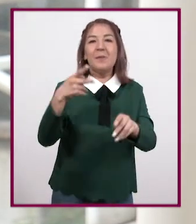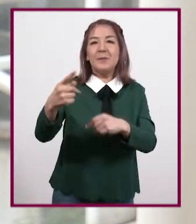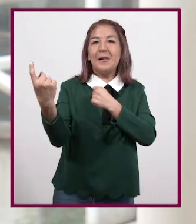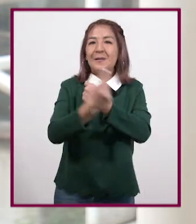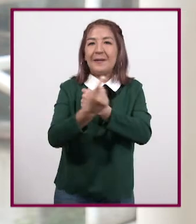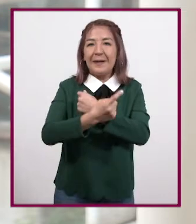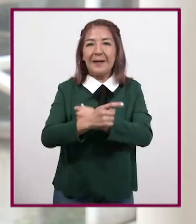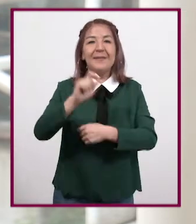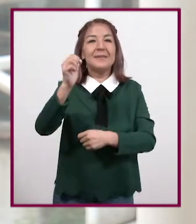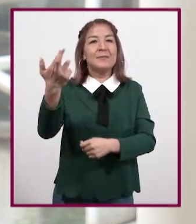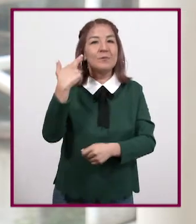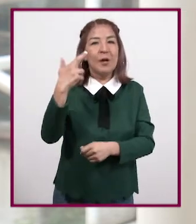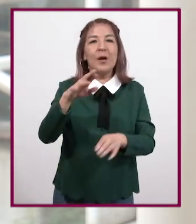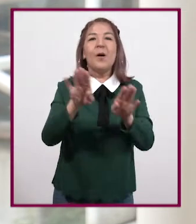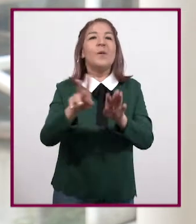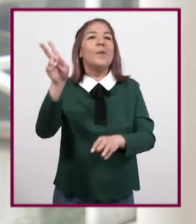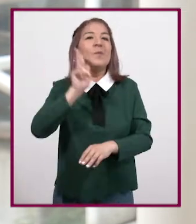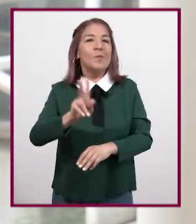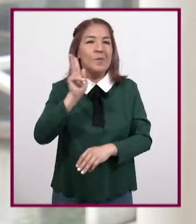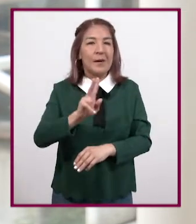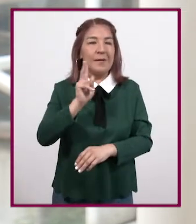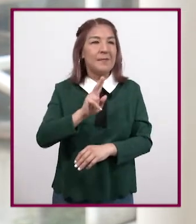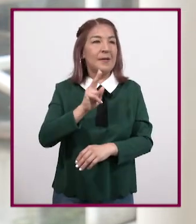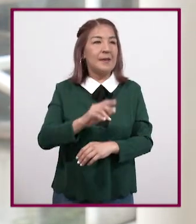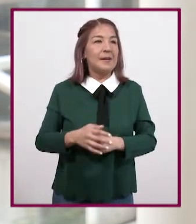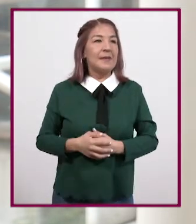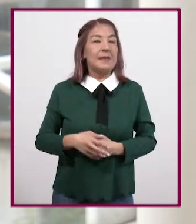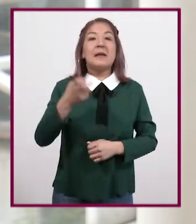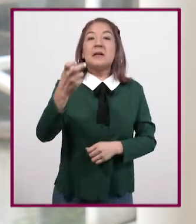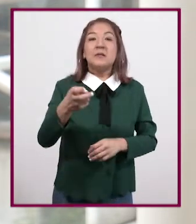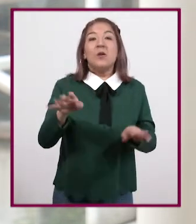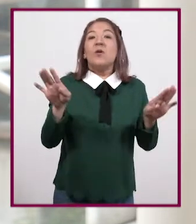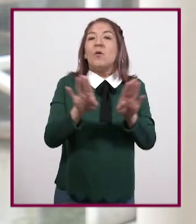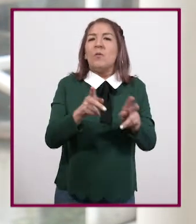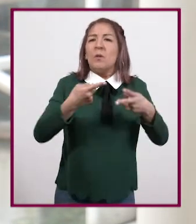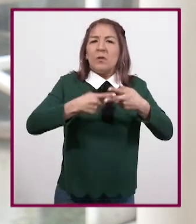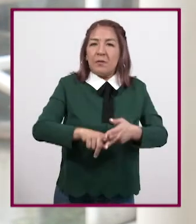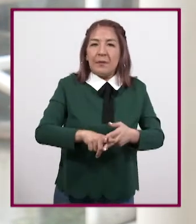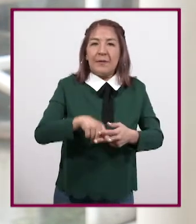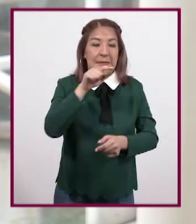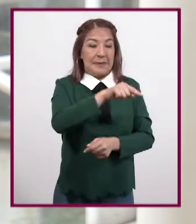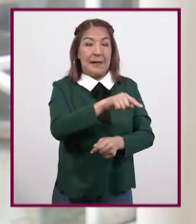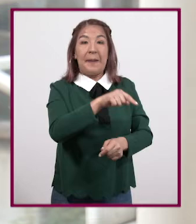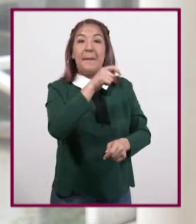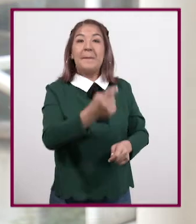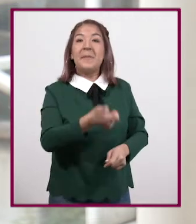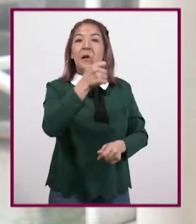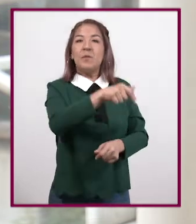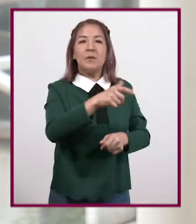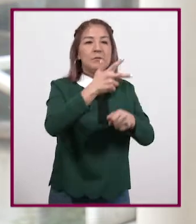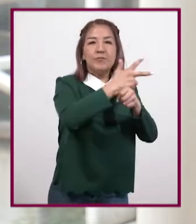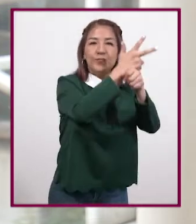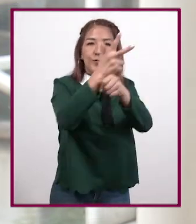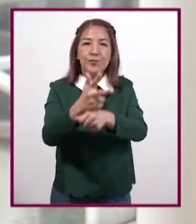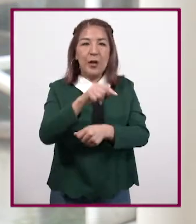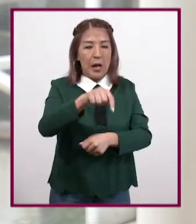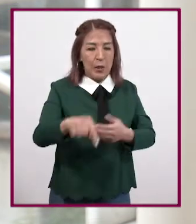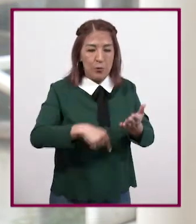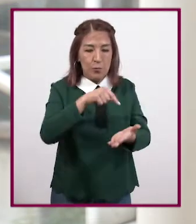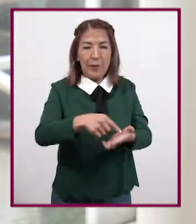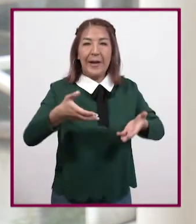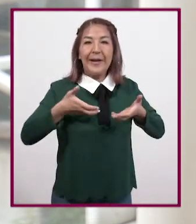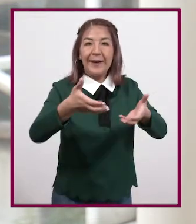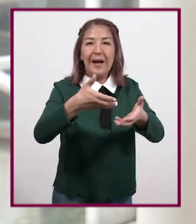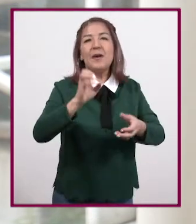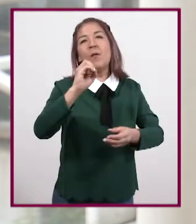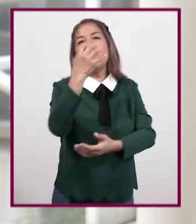permiten tener como un poco de música experimental, pero justo todo a partir de la grabación de campo del